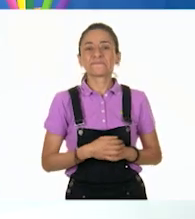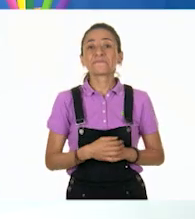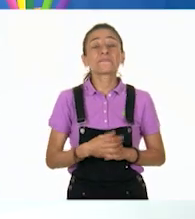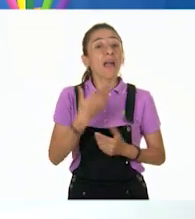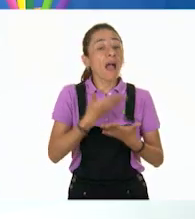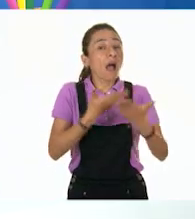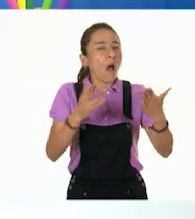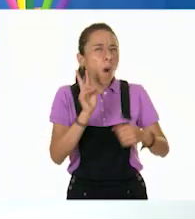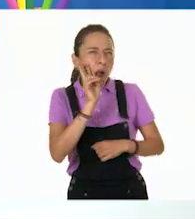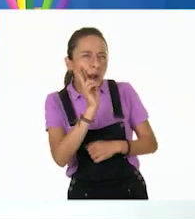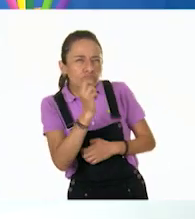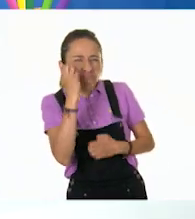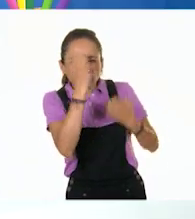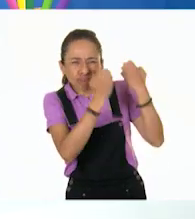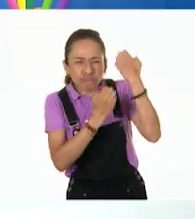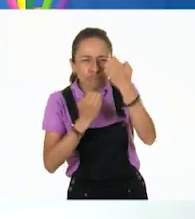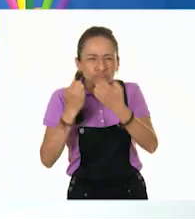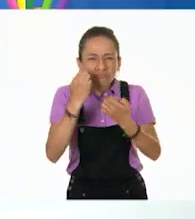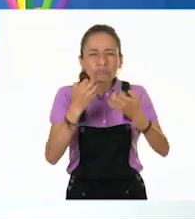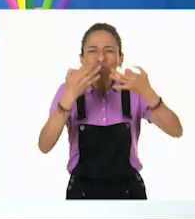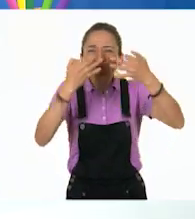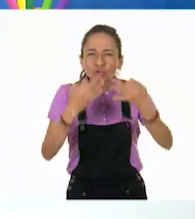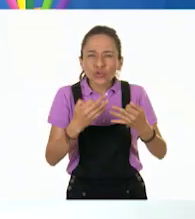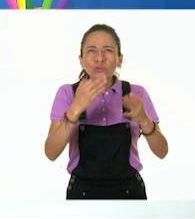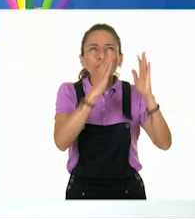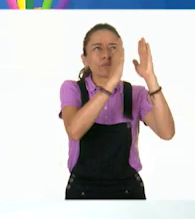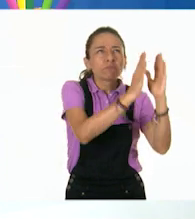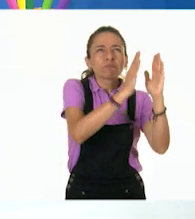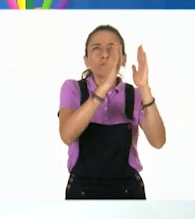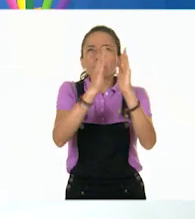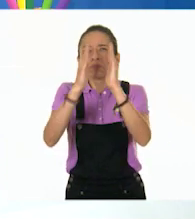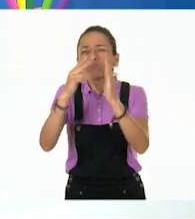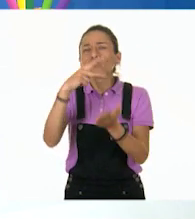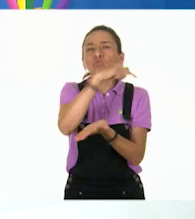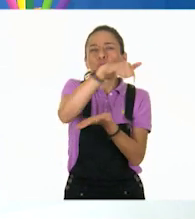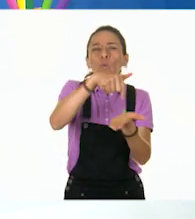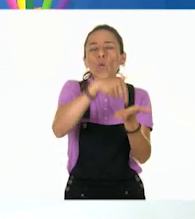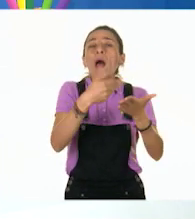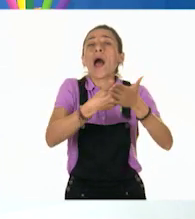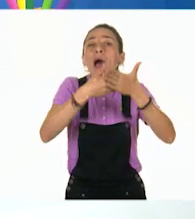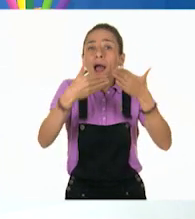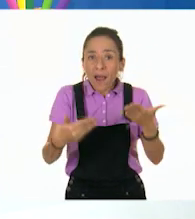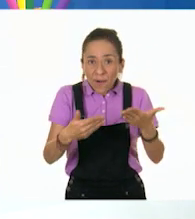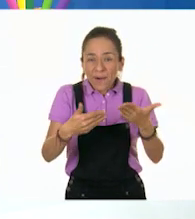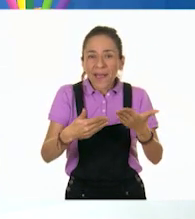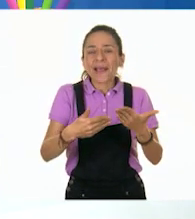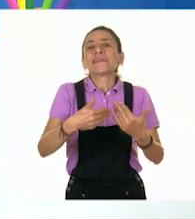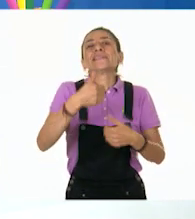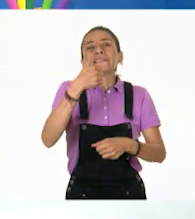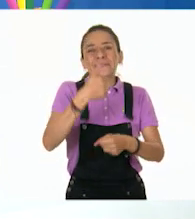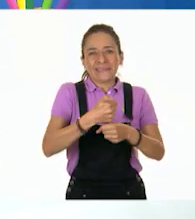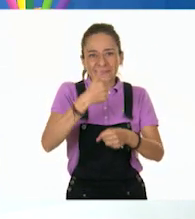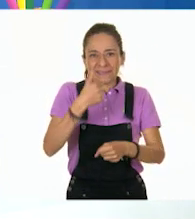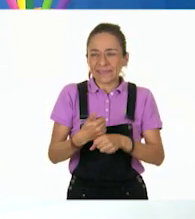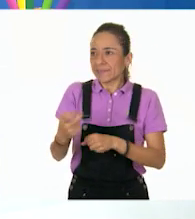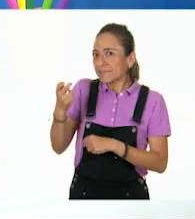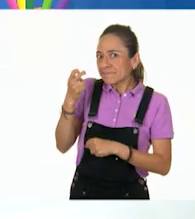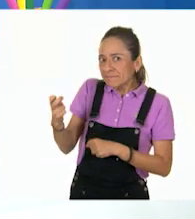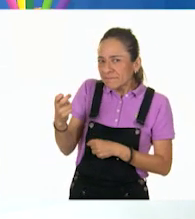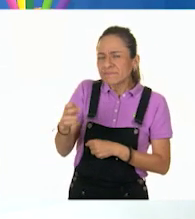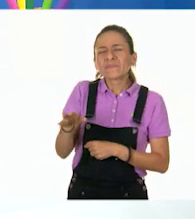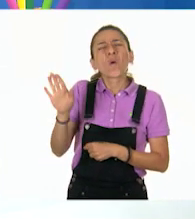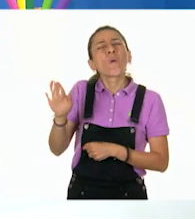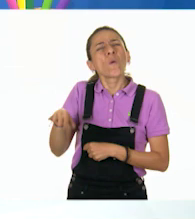Observemos que queda en la sexta posición. Exacto, sí, aquí es donde queda. Pero maestra, ¿qué